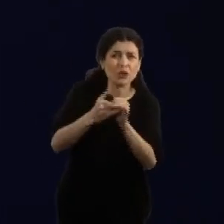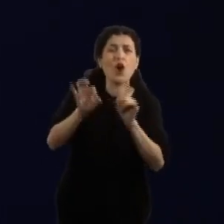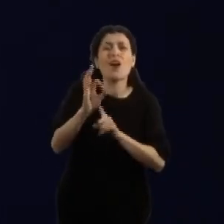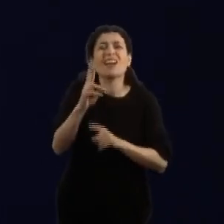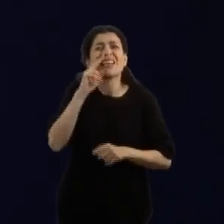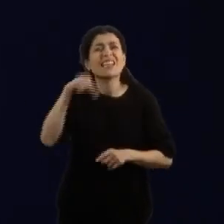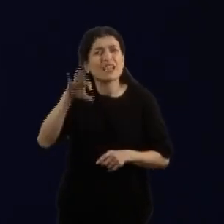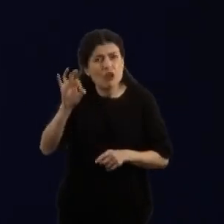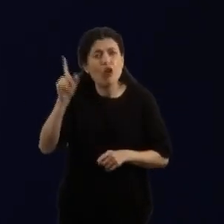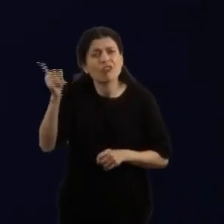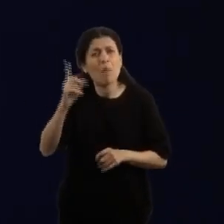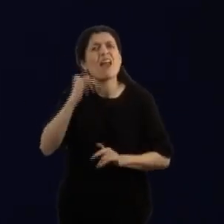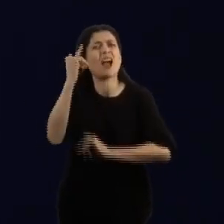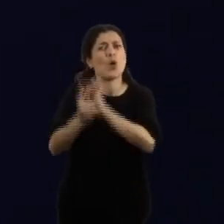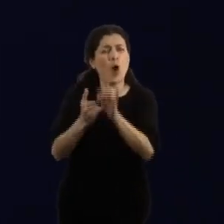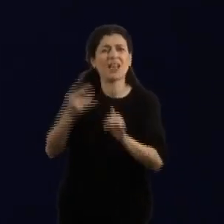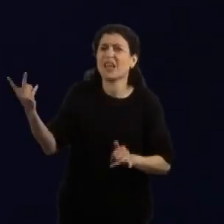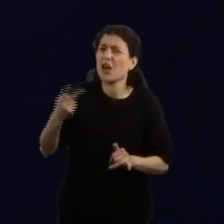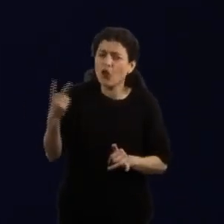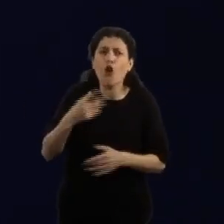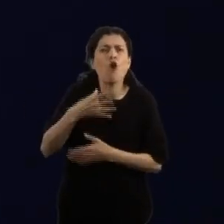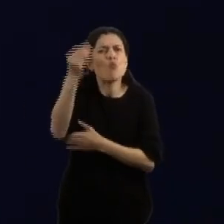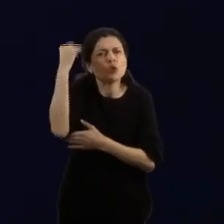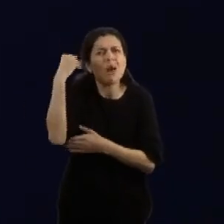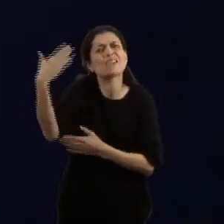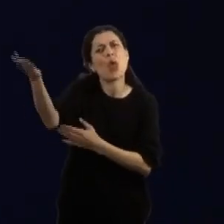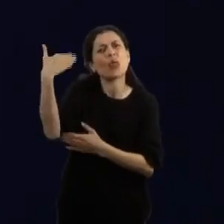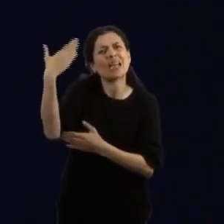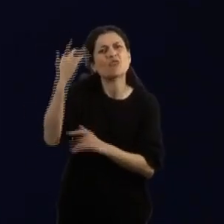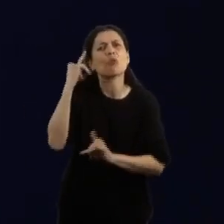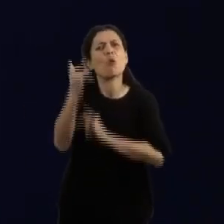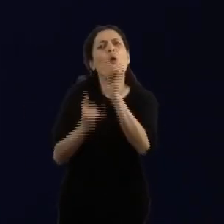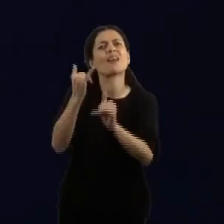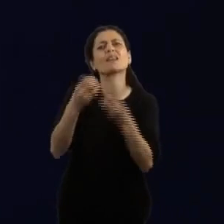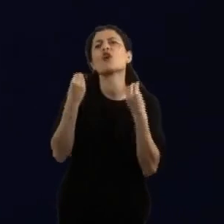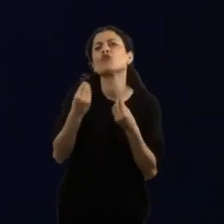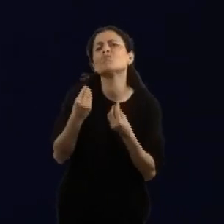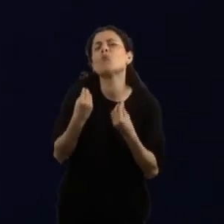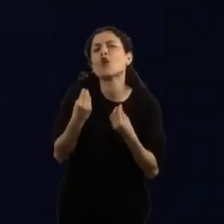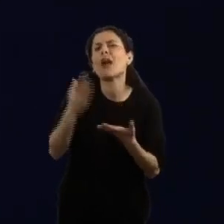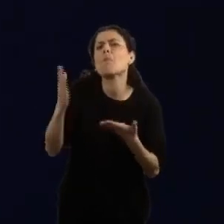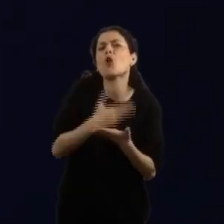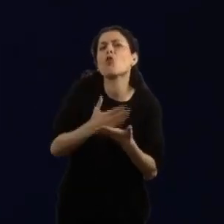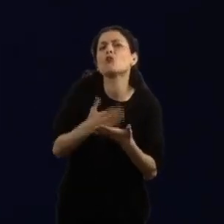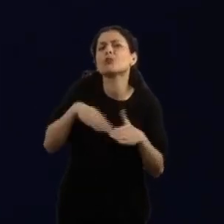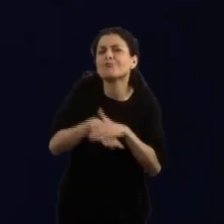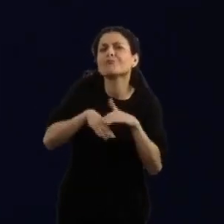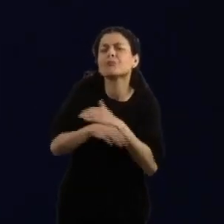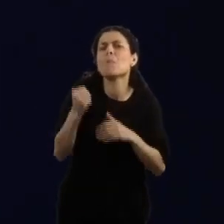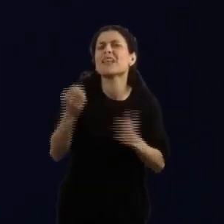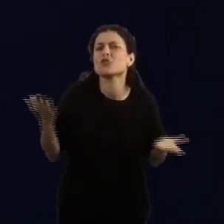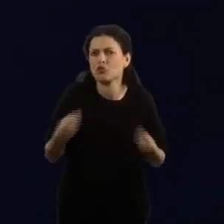Quirno también en sus redes, ambos también en declaraciones públicas. Nosotros lo que hicimos ahí